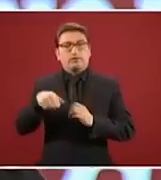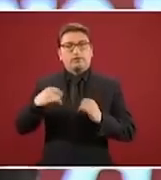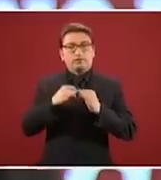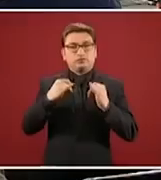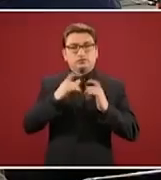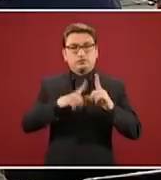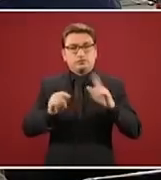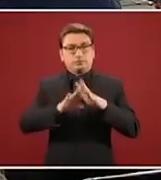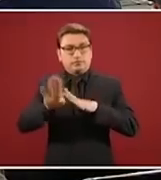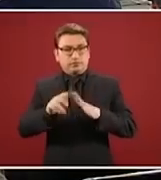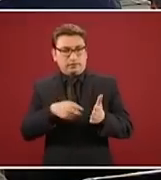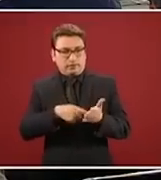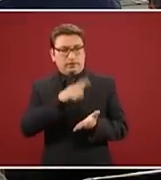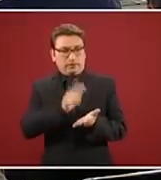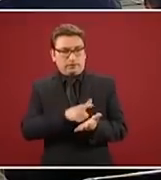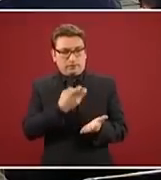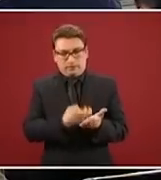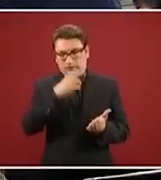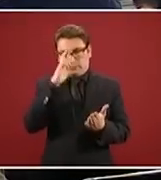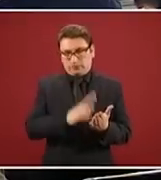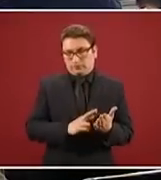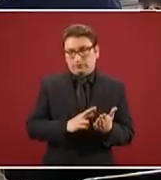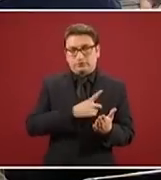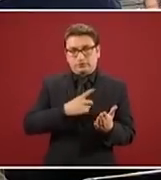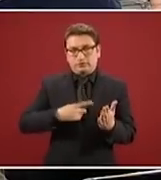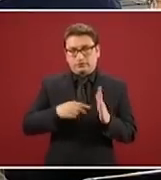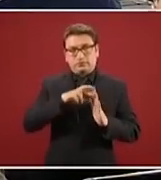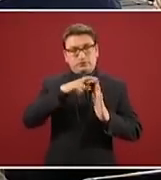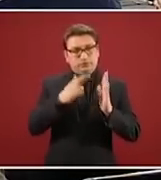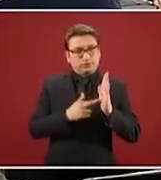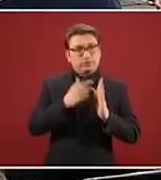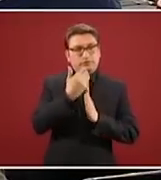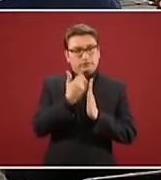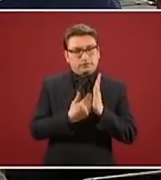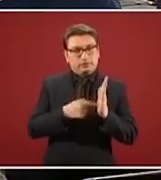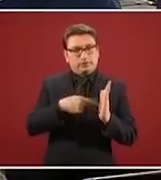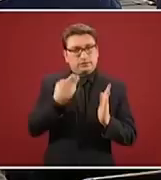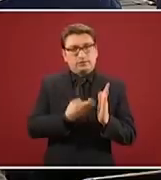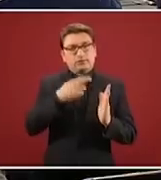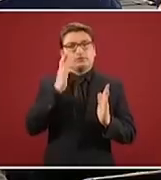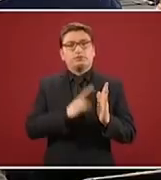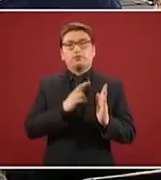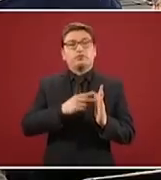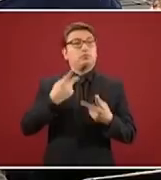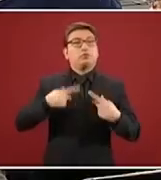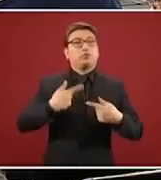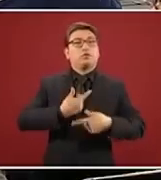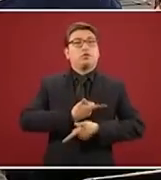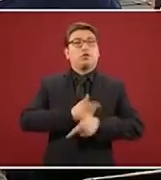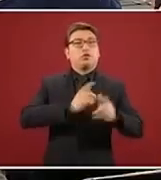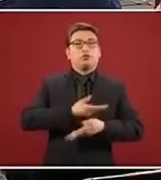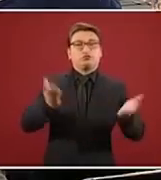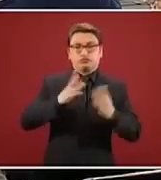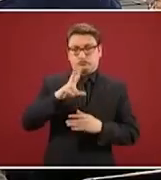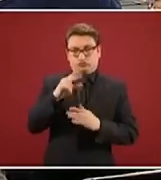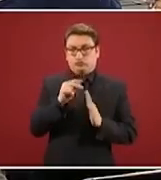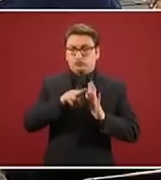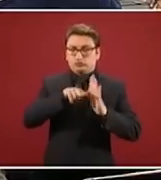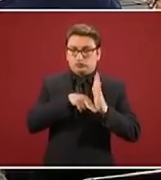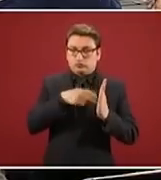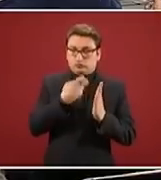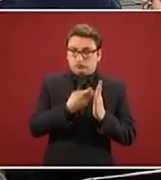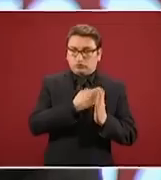establecido en la ley y alineamientos a quien solo puedes darnos a quien tú quieras tiene que haber ciertas normas